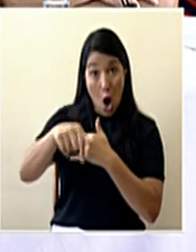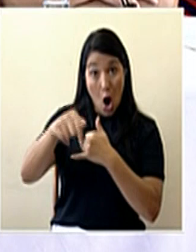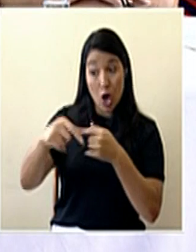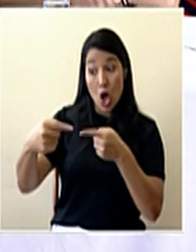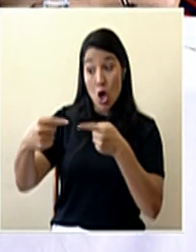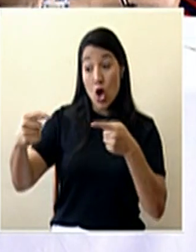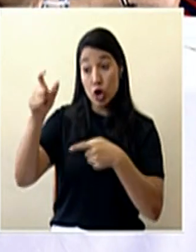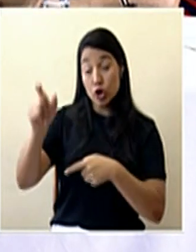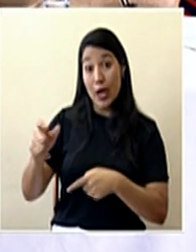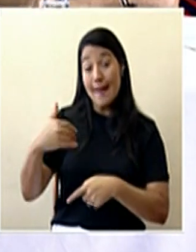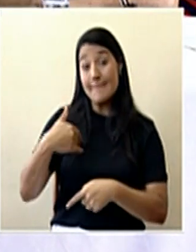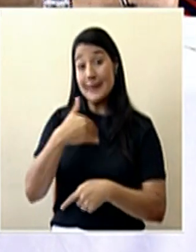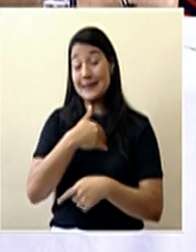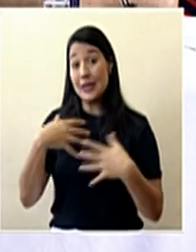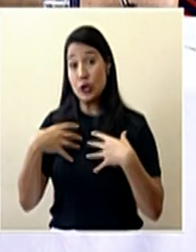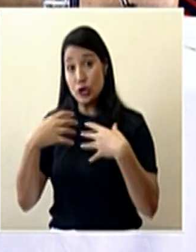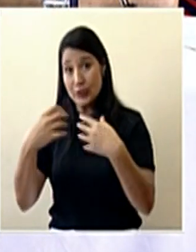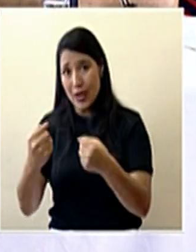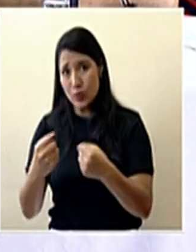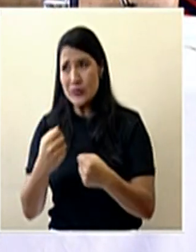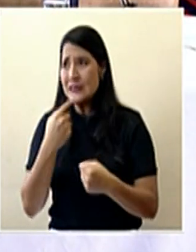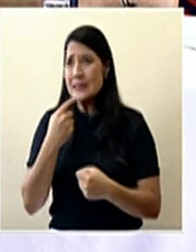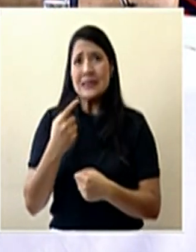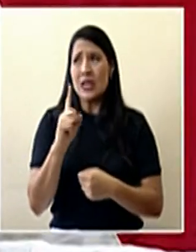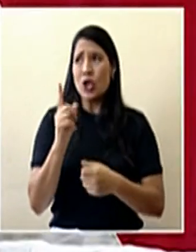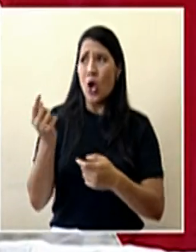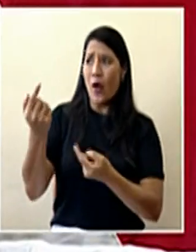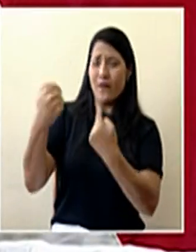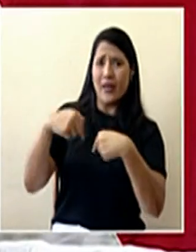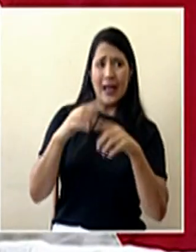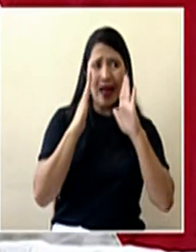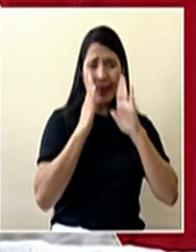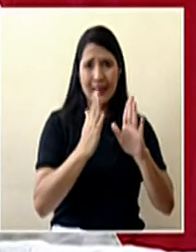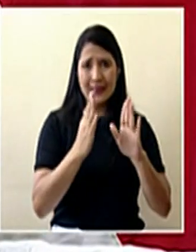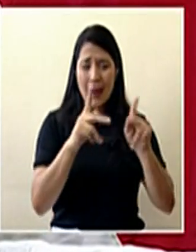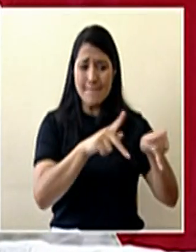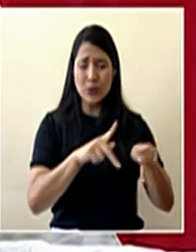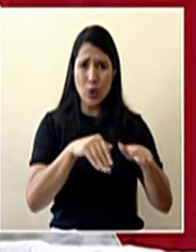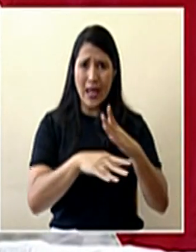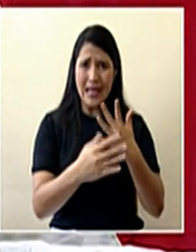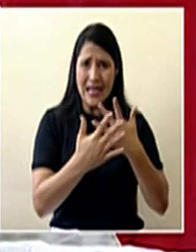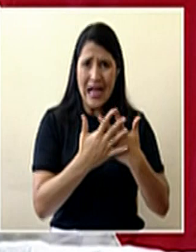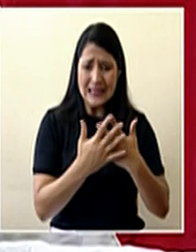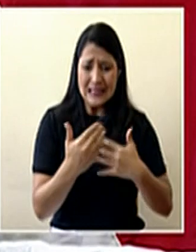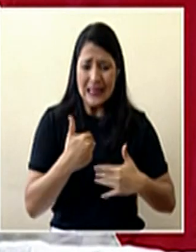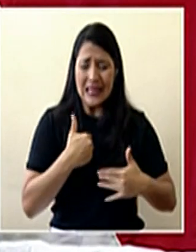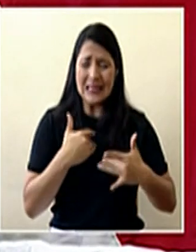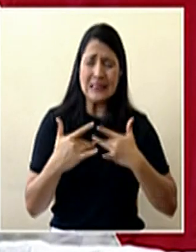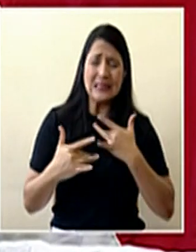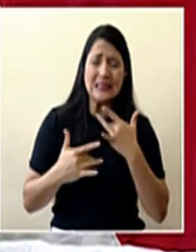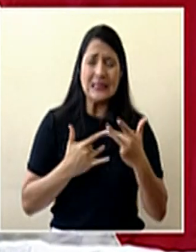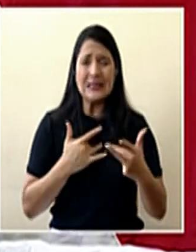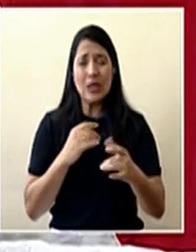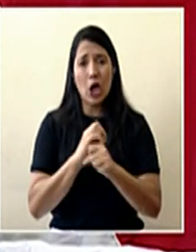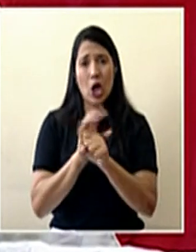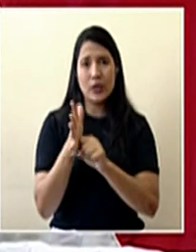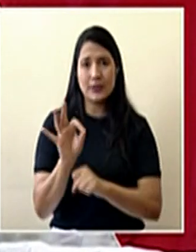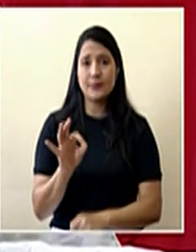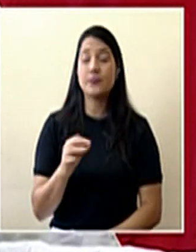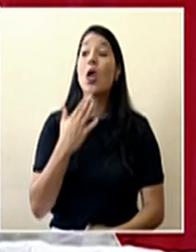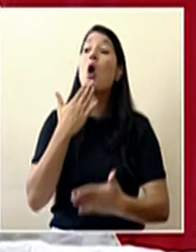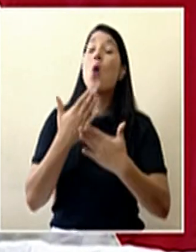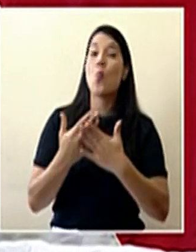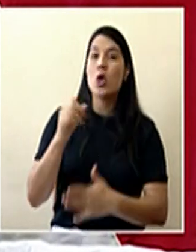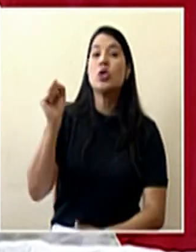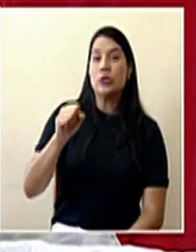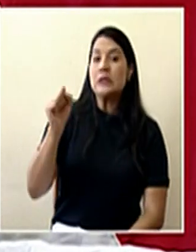el Ministerio de Salud que no se están atendiendo en tiempo y forma a los que tienen síntomas similares al coronavirus. Bueno, sí,